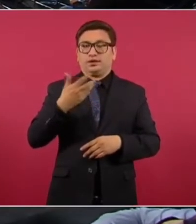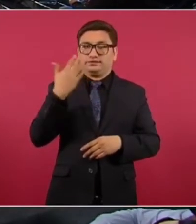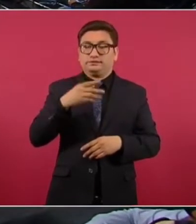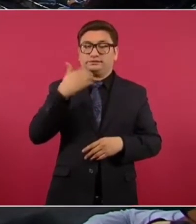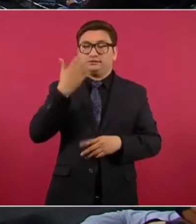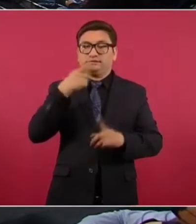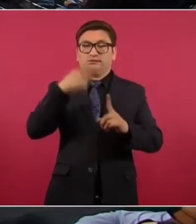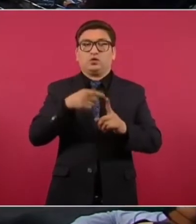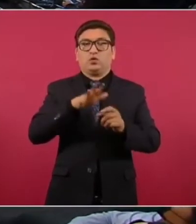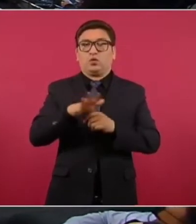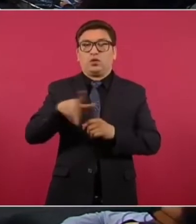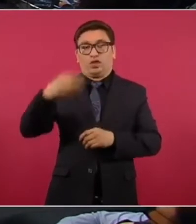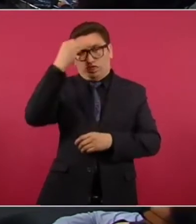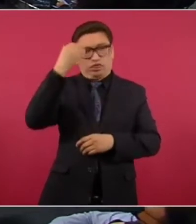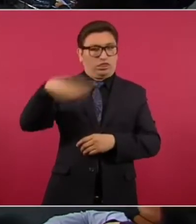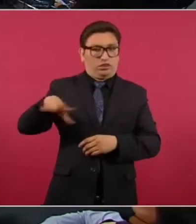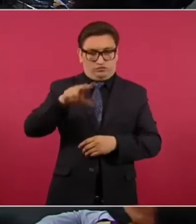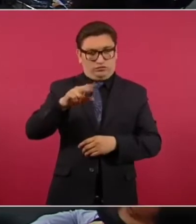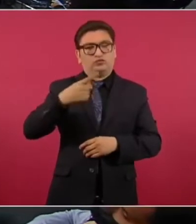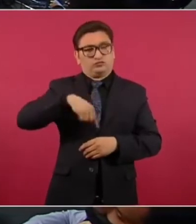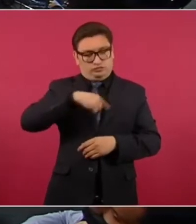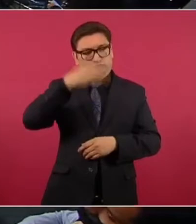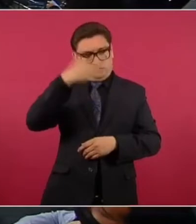se quede en el olvido, y que sabemos que no se va a quedar,